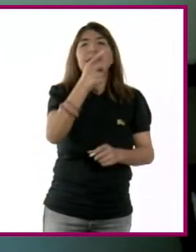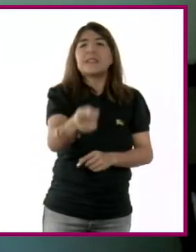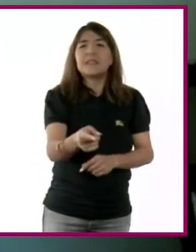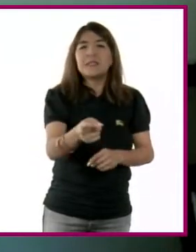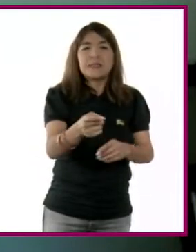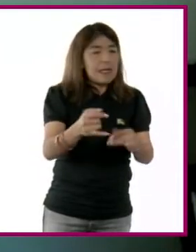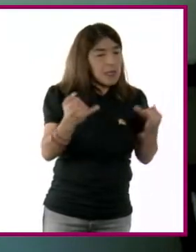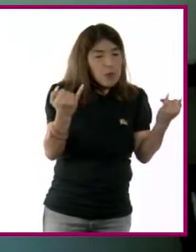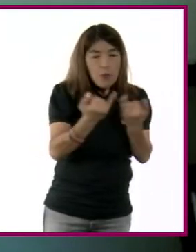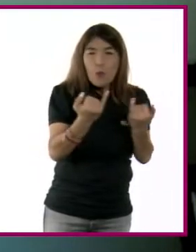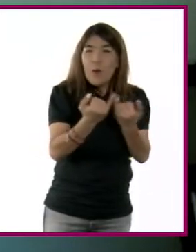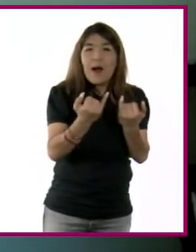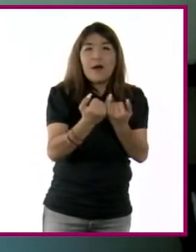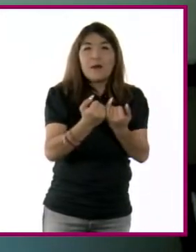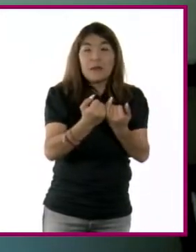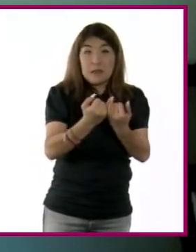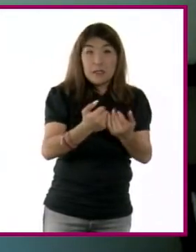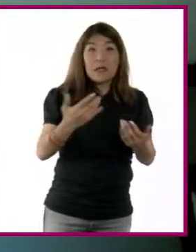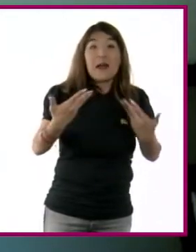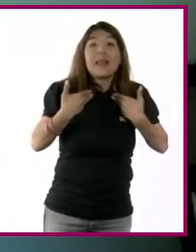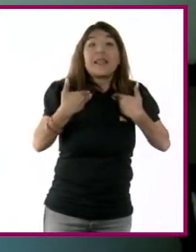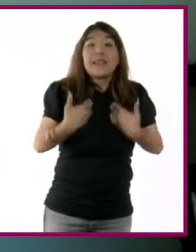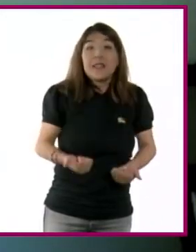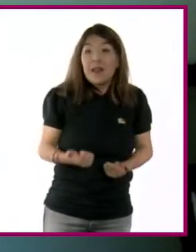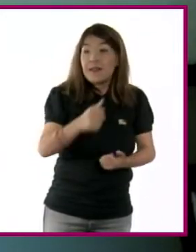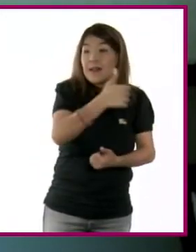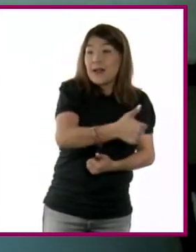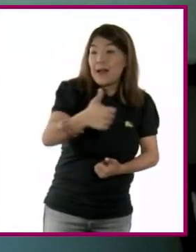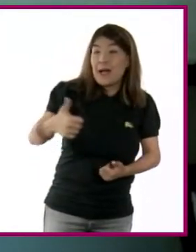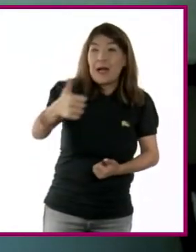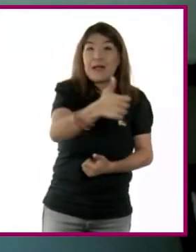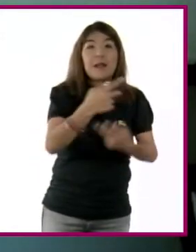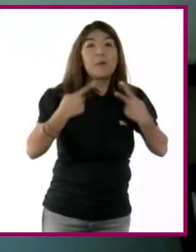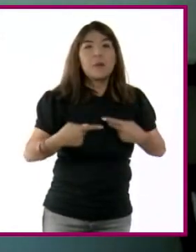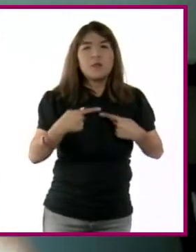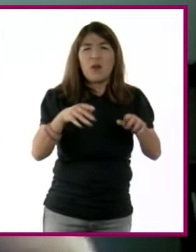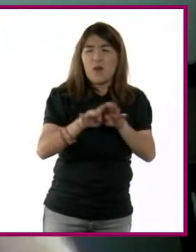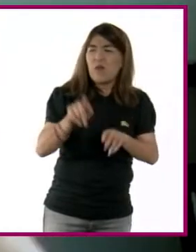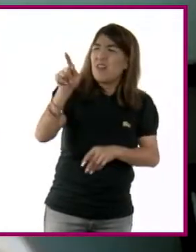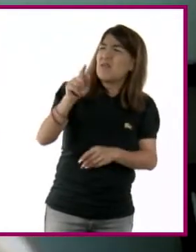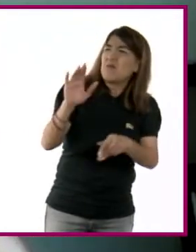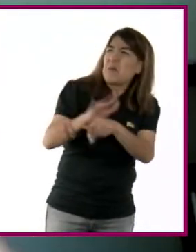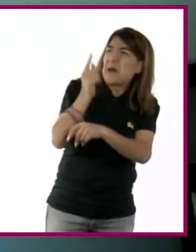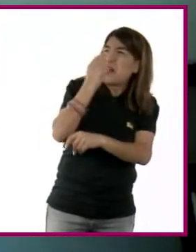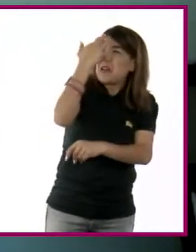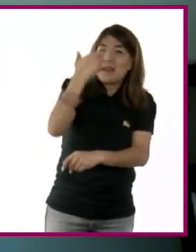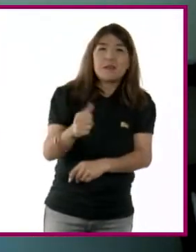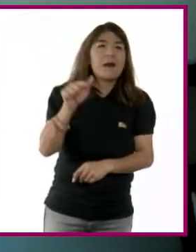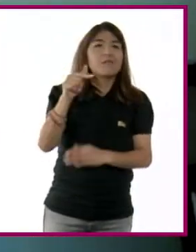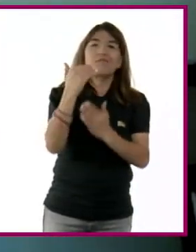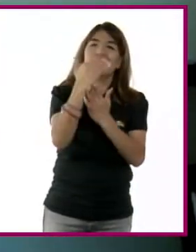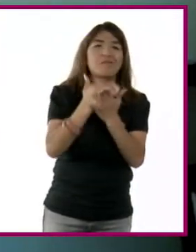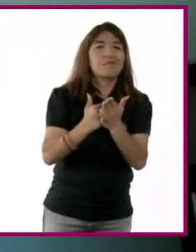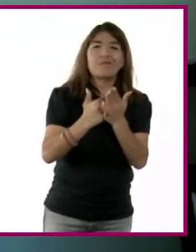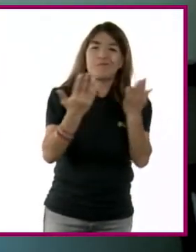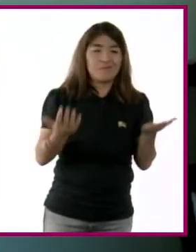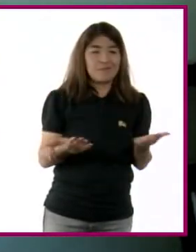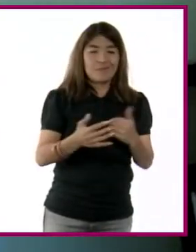forma, el grado de interpretaciones es menor y eso nos permite llegar a puntos en común. Es